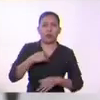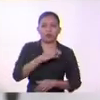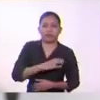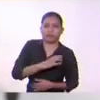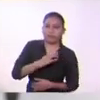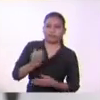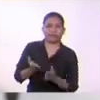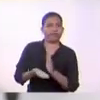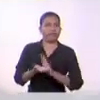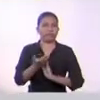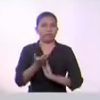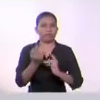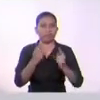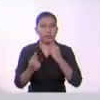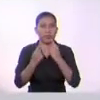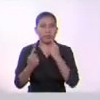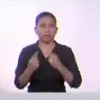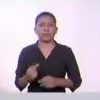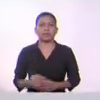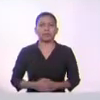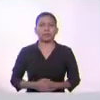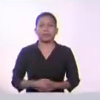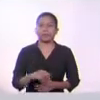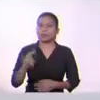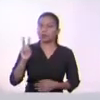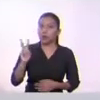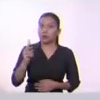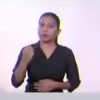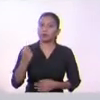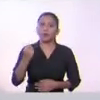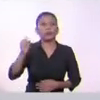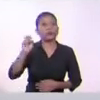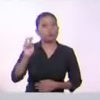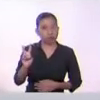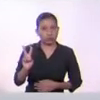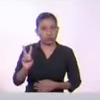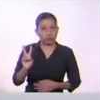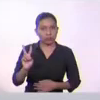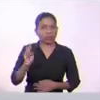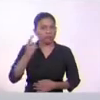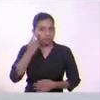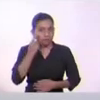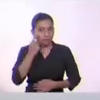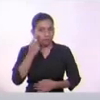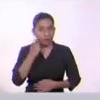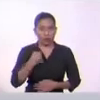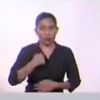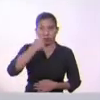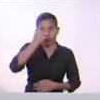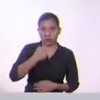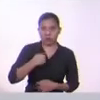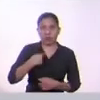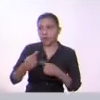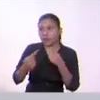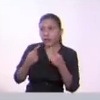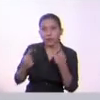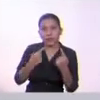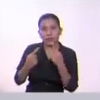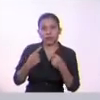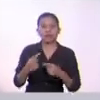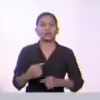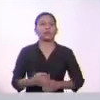estas. Dos pautas importantes que debe tener en cuenta el entrevistador son